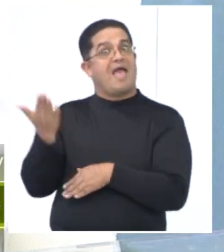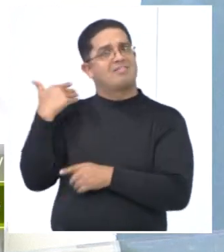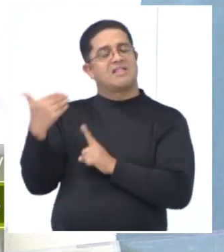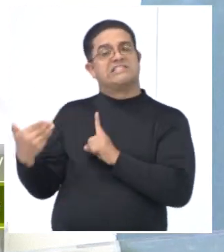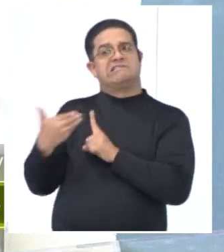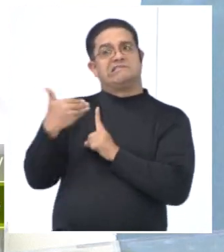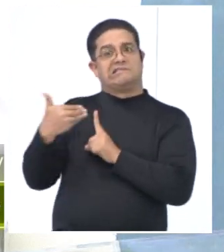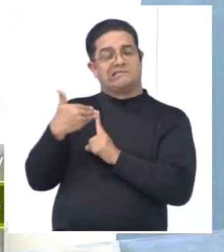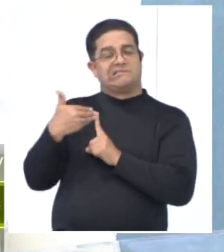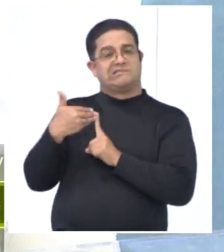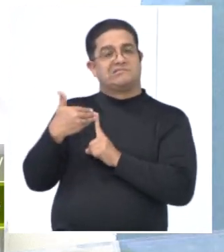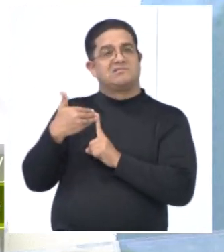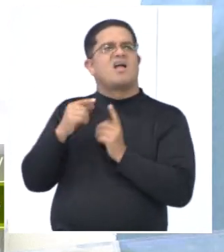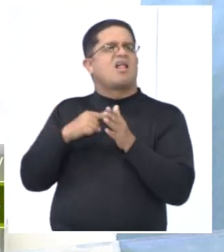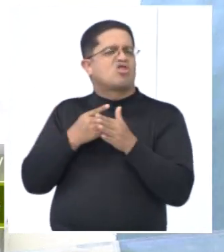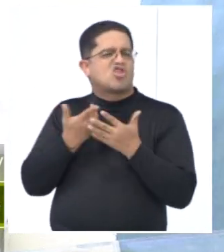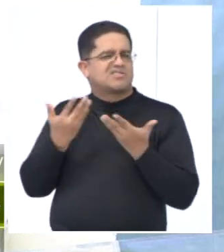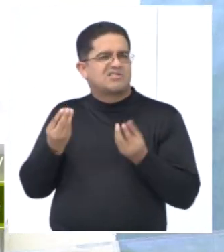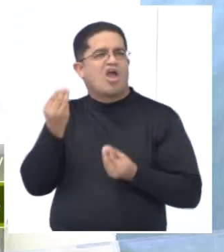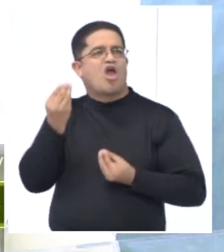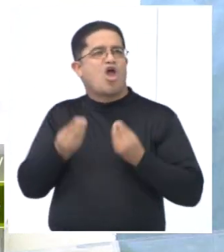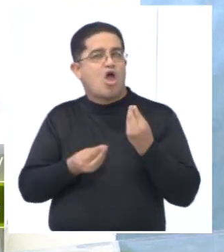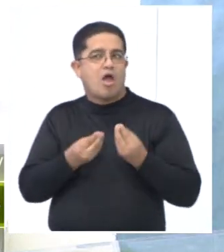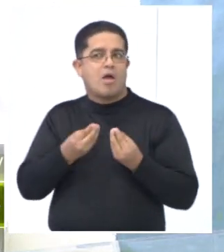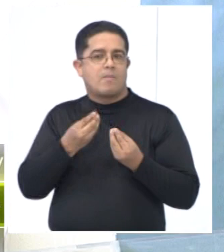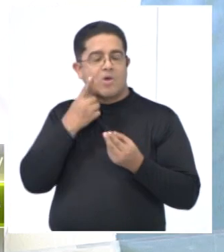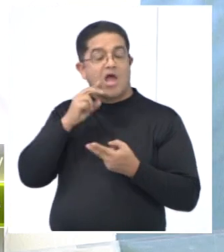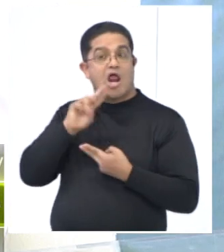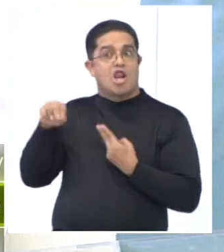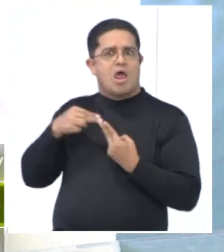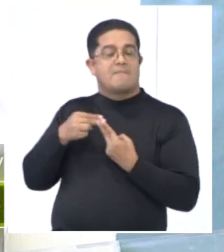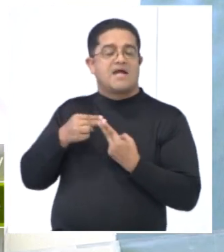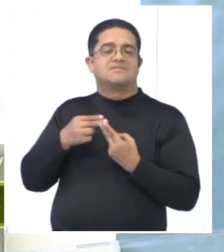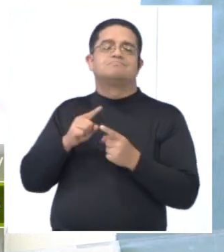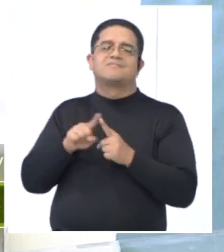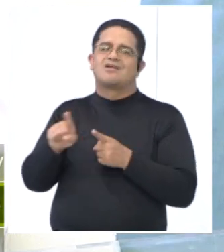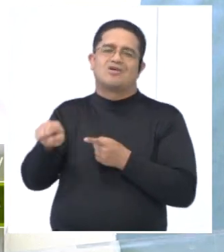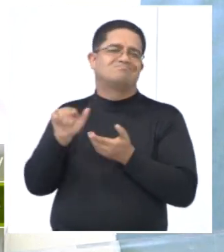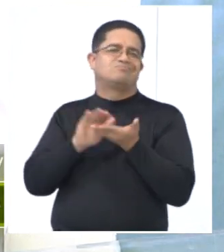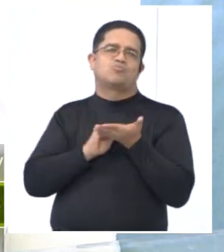su manera de que ya no lo hicieran con él. Pero no es la solución,